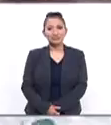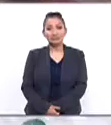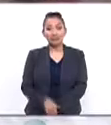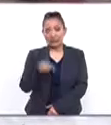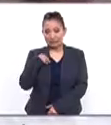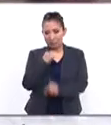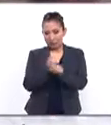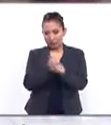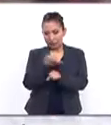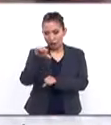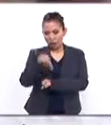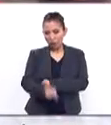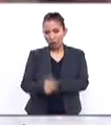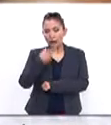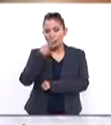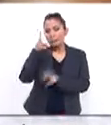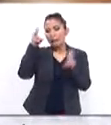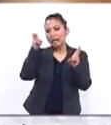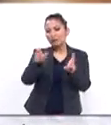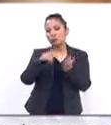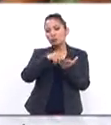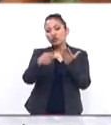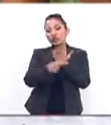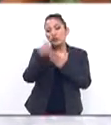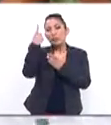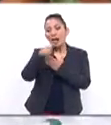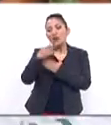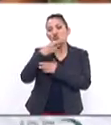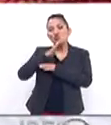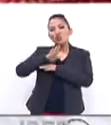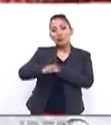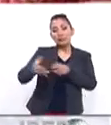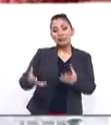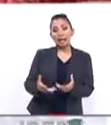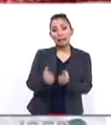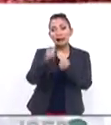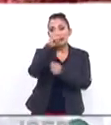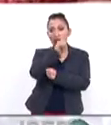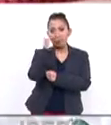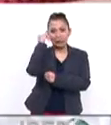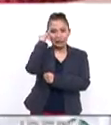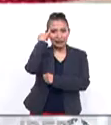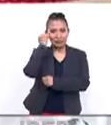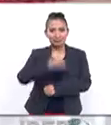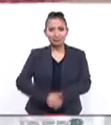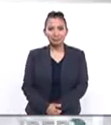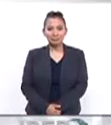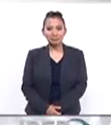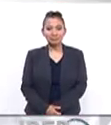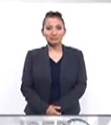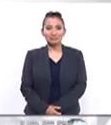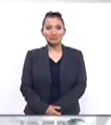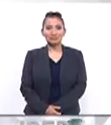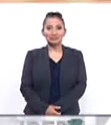En nuestro reportaje especial hablaremos sobre los proyectos para conservar y recuperar las lenguas indígenas.